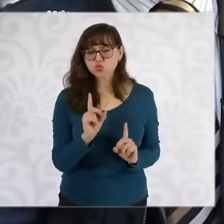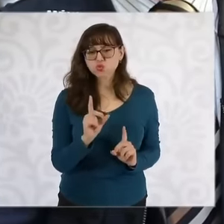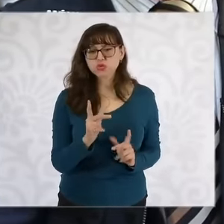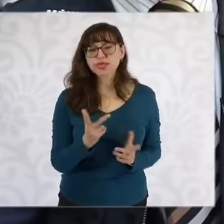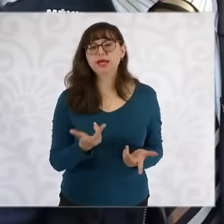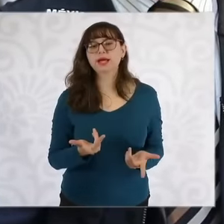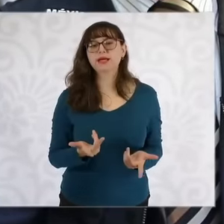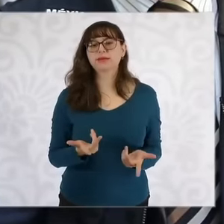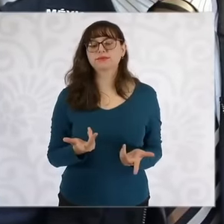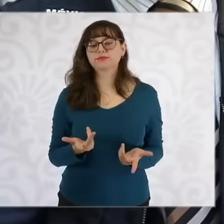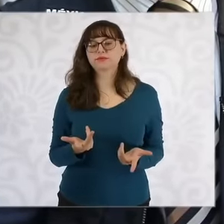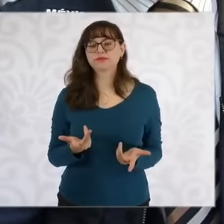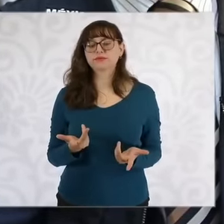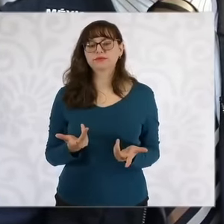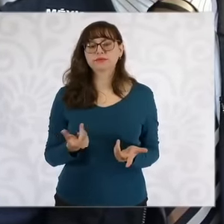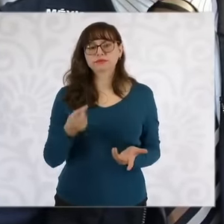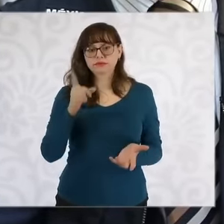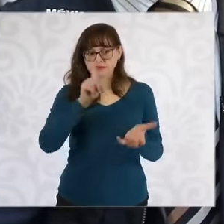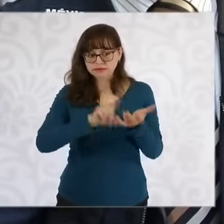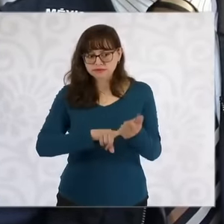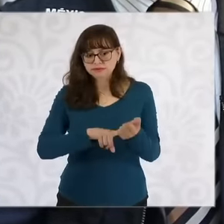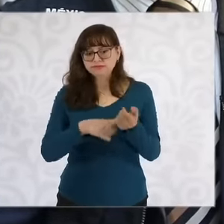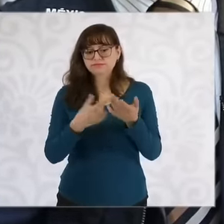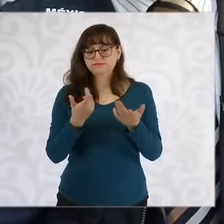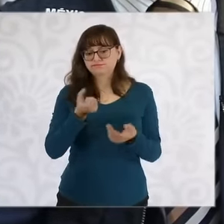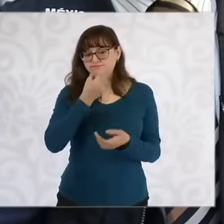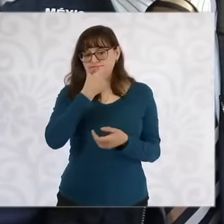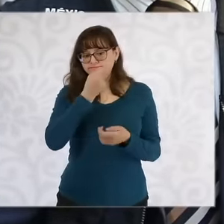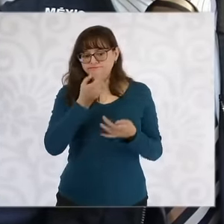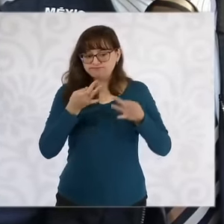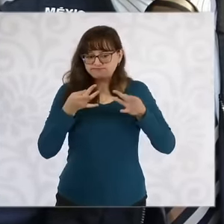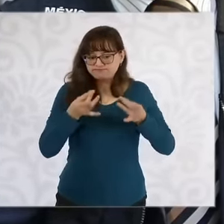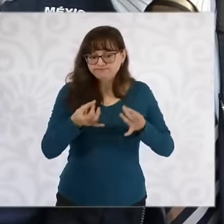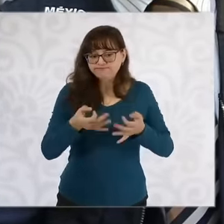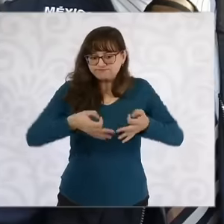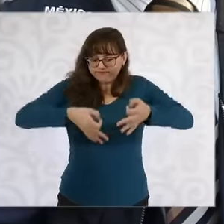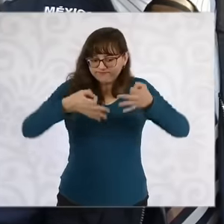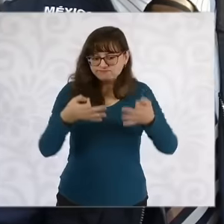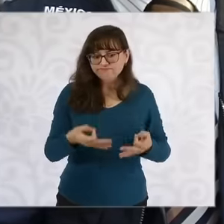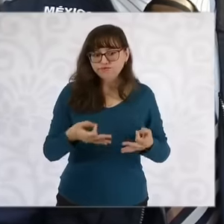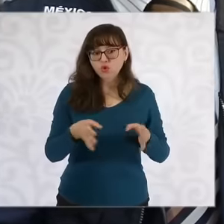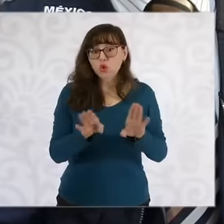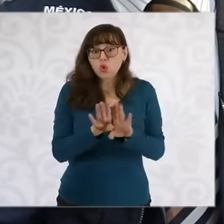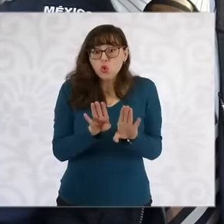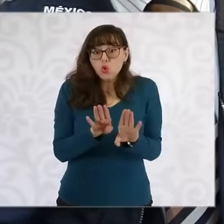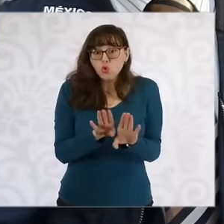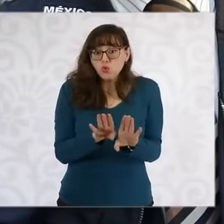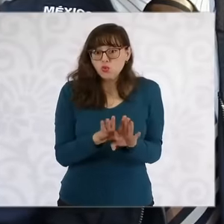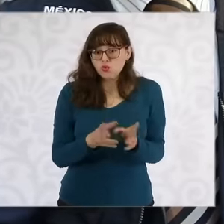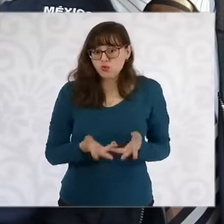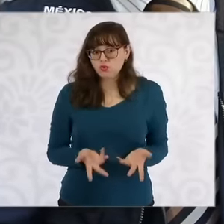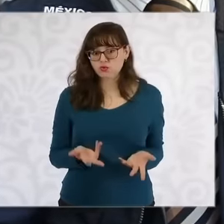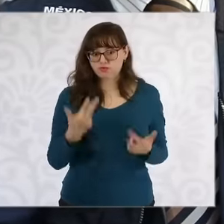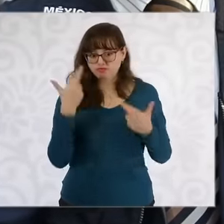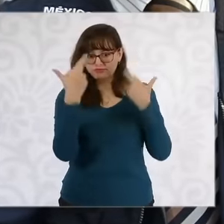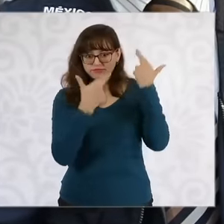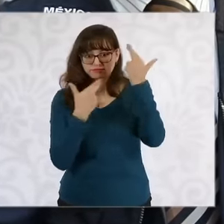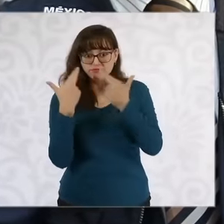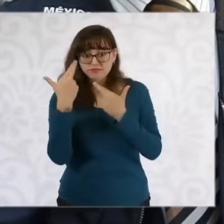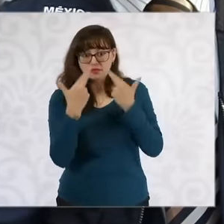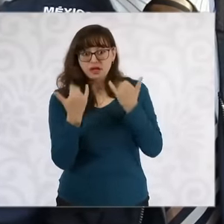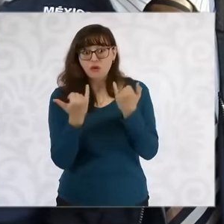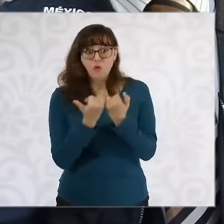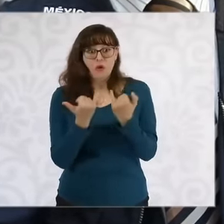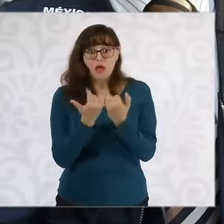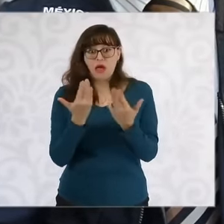a conocer la seguridad, la eficacia y la calidad de los productos que van a adquirir. Si se van a pegar a lo que anteriormente se